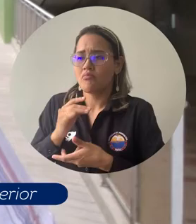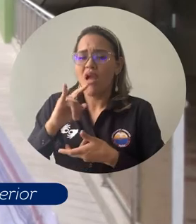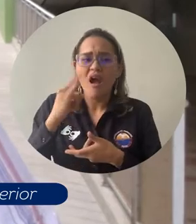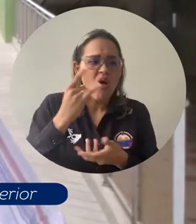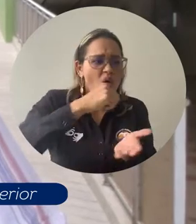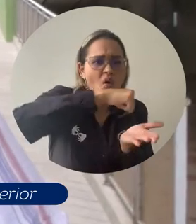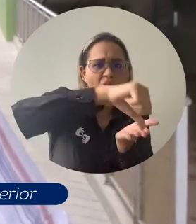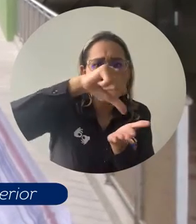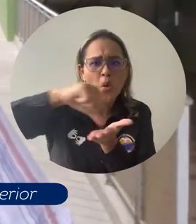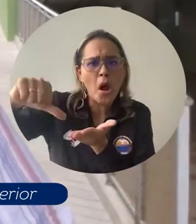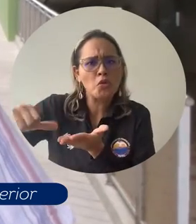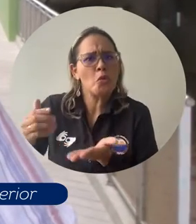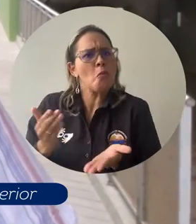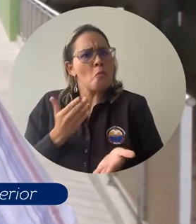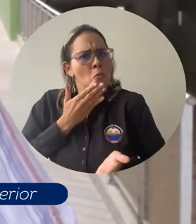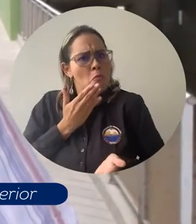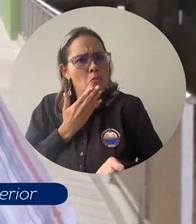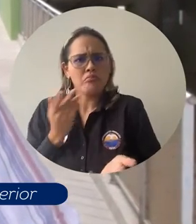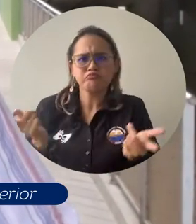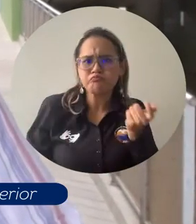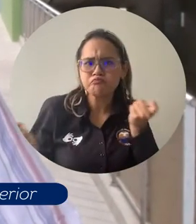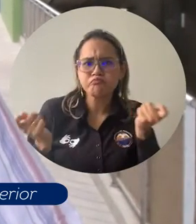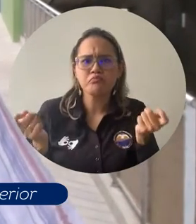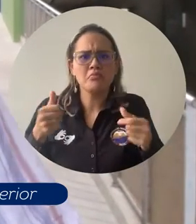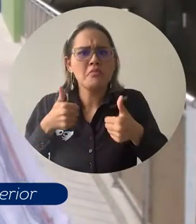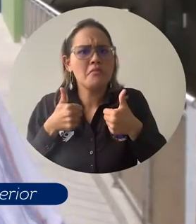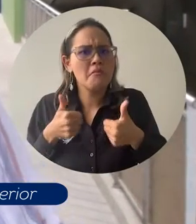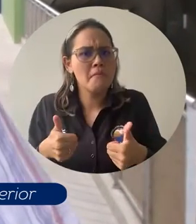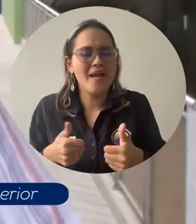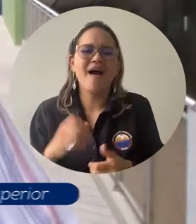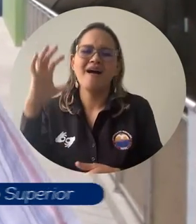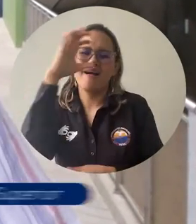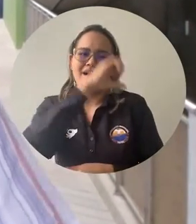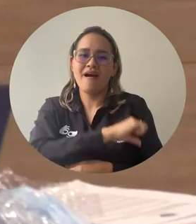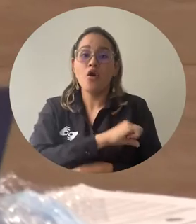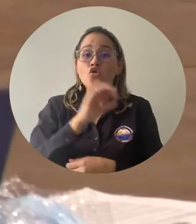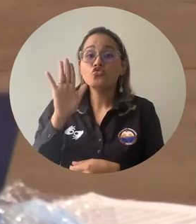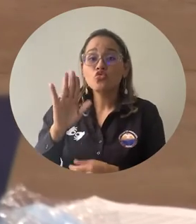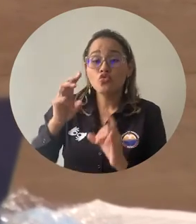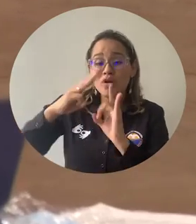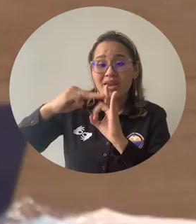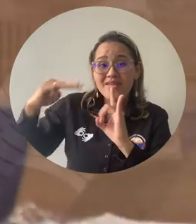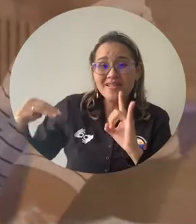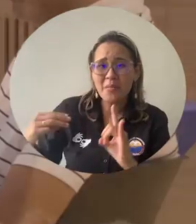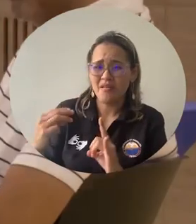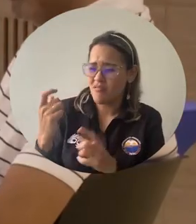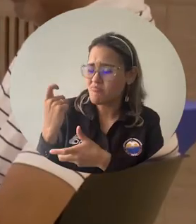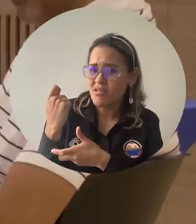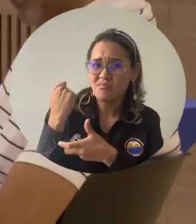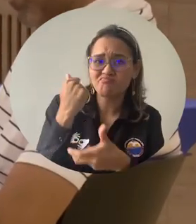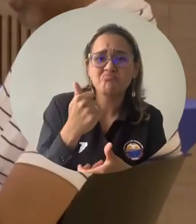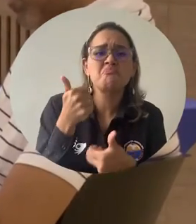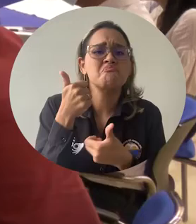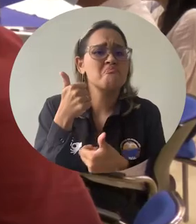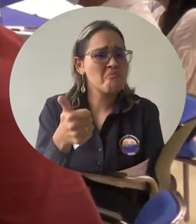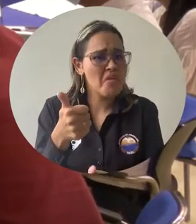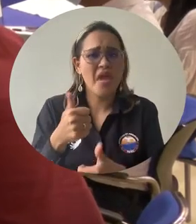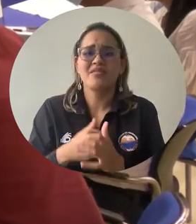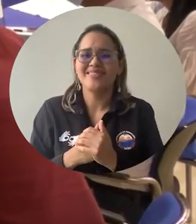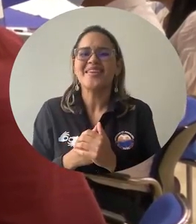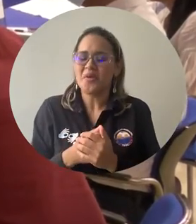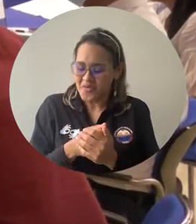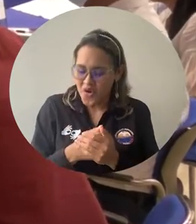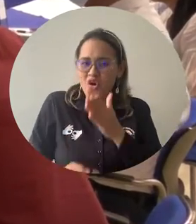y gastos están controlados, o sea que la universidad desde el punto de vista financiero mantiene su calificación AA, cosa que es muy